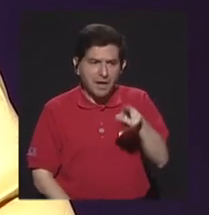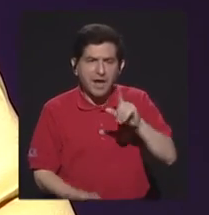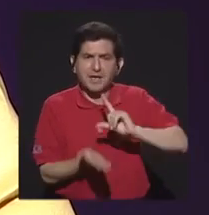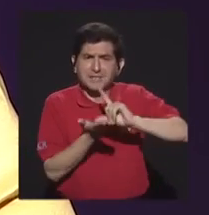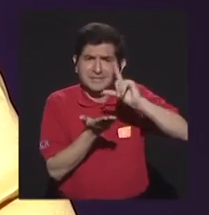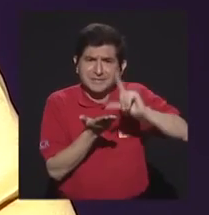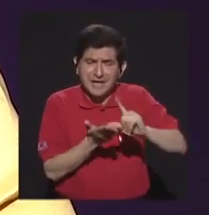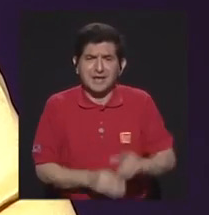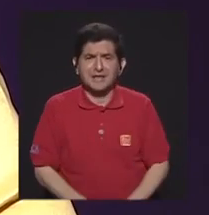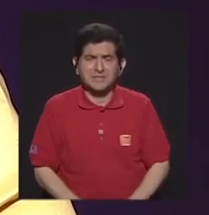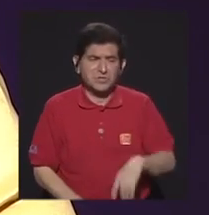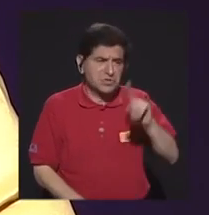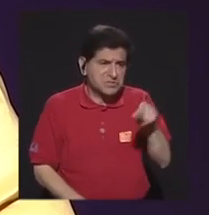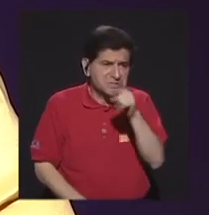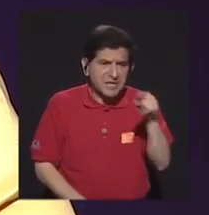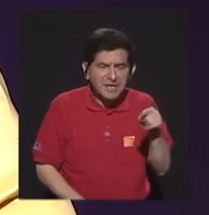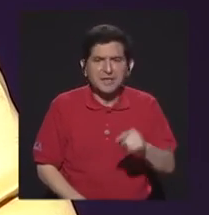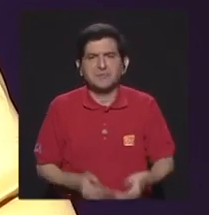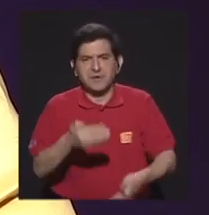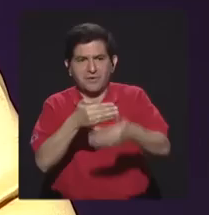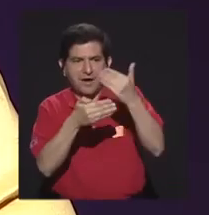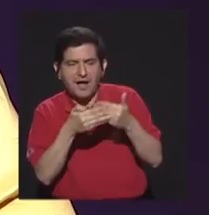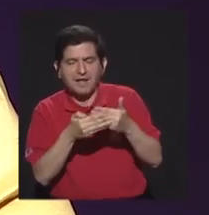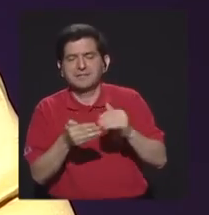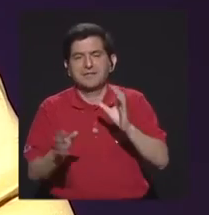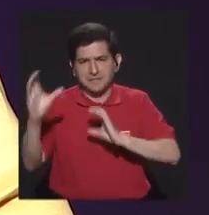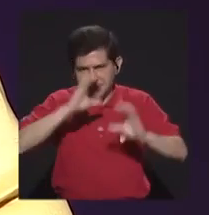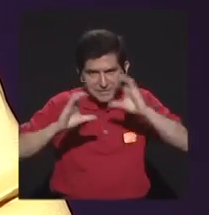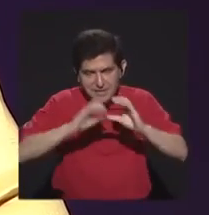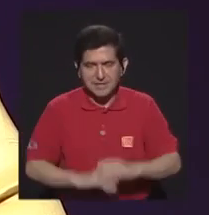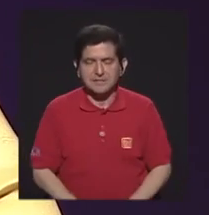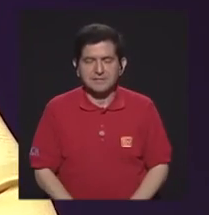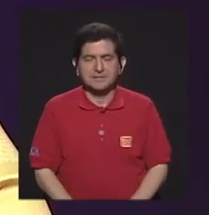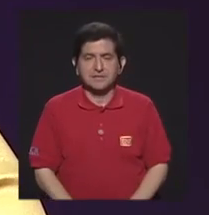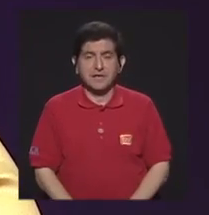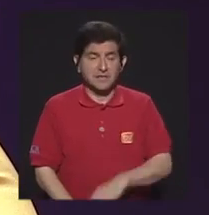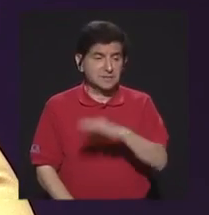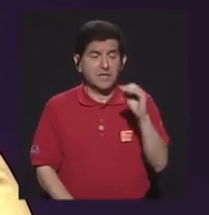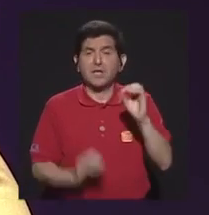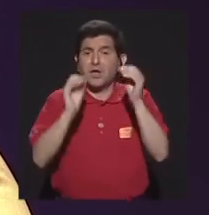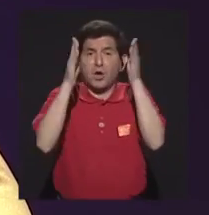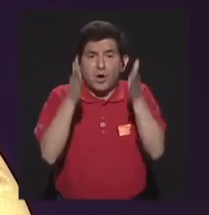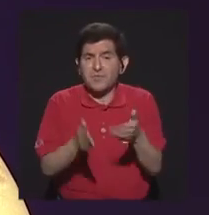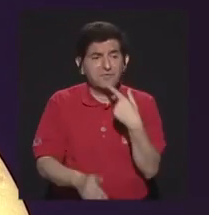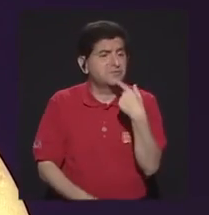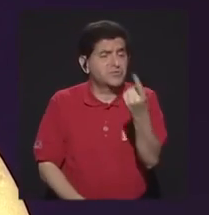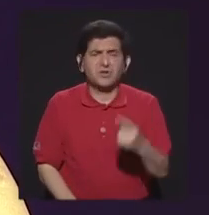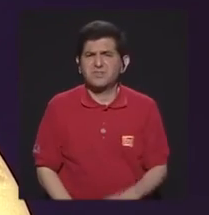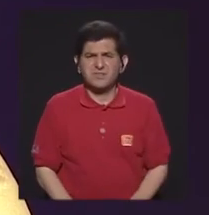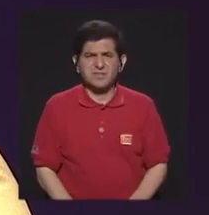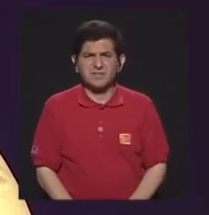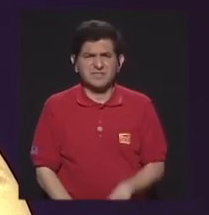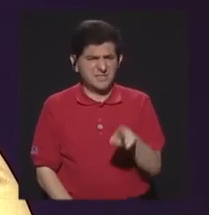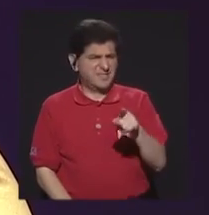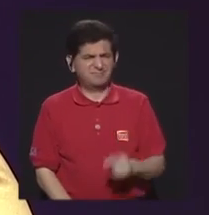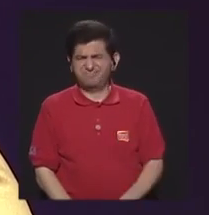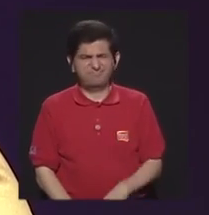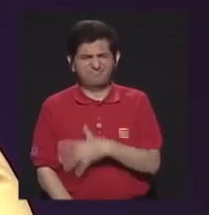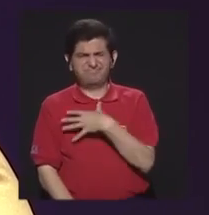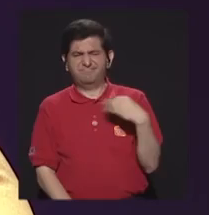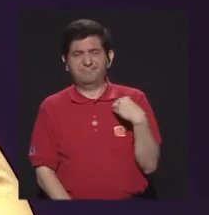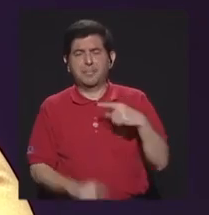que se le restó a la materia de ciencias y que el docente manifiesta una resistencia que es